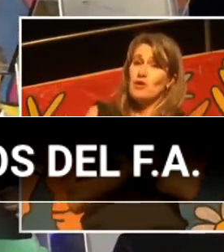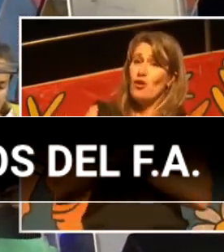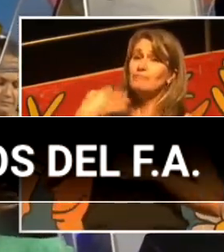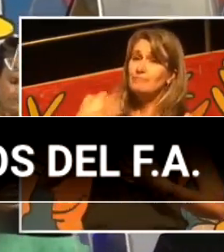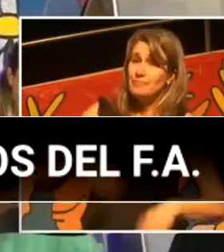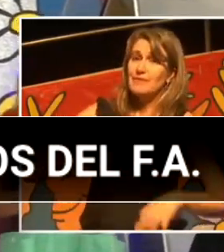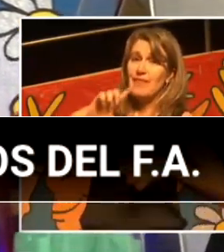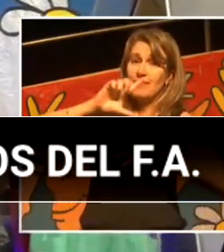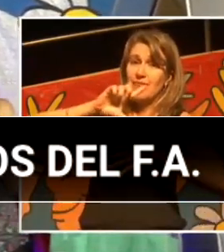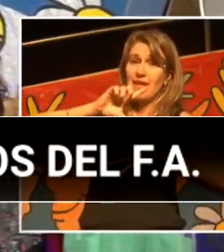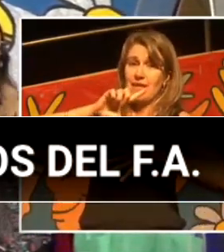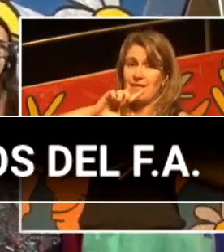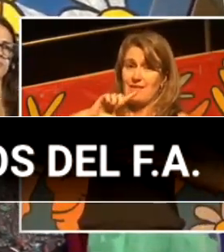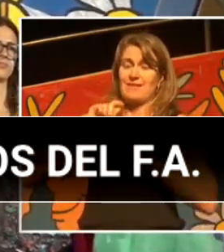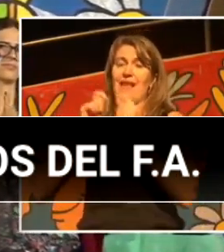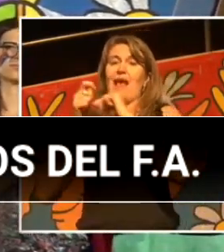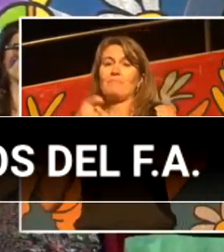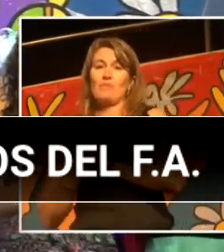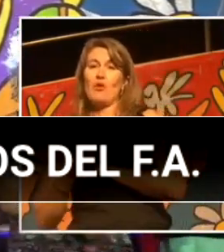latinoamericana